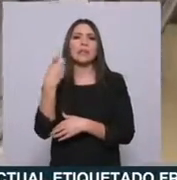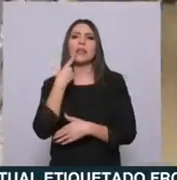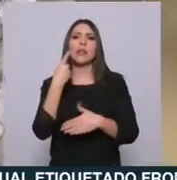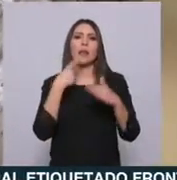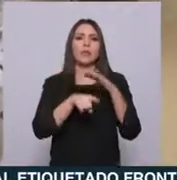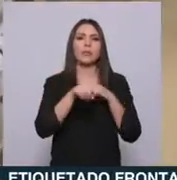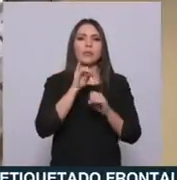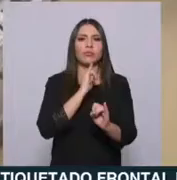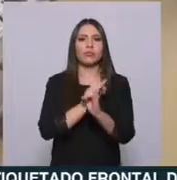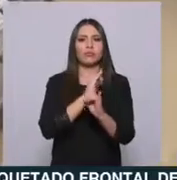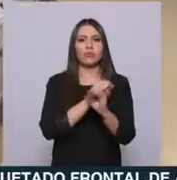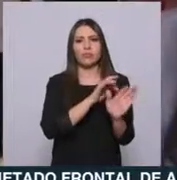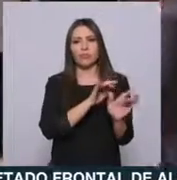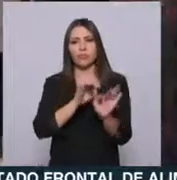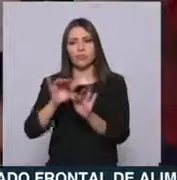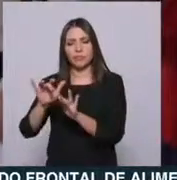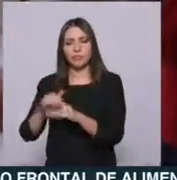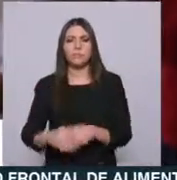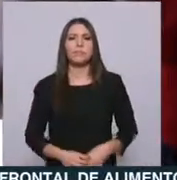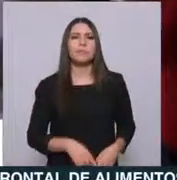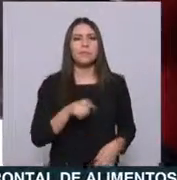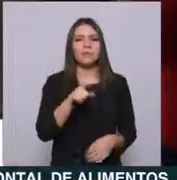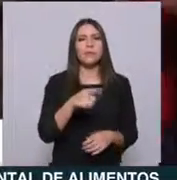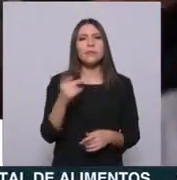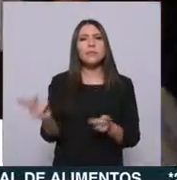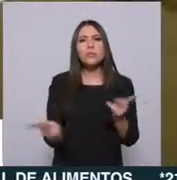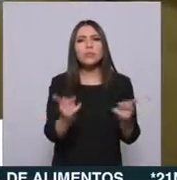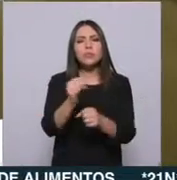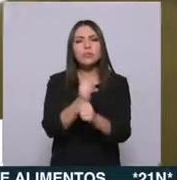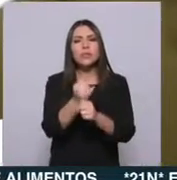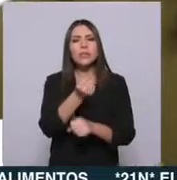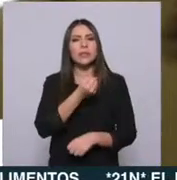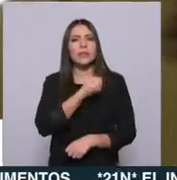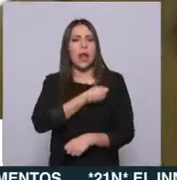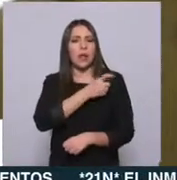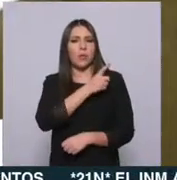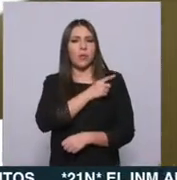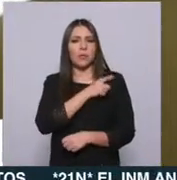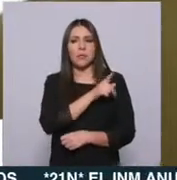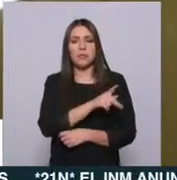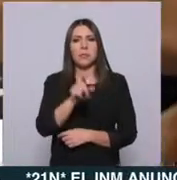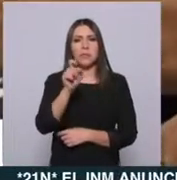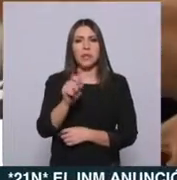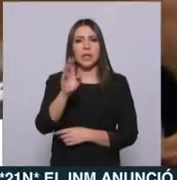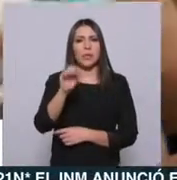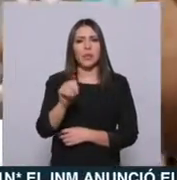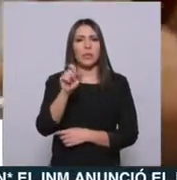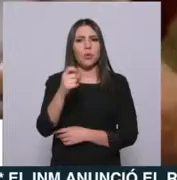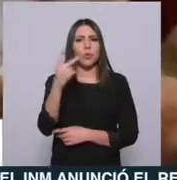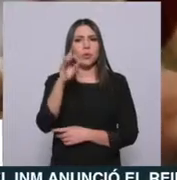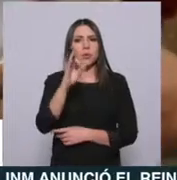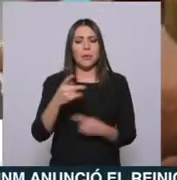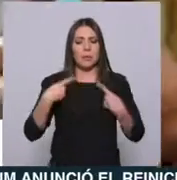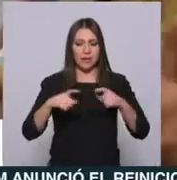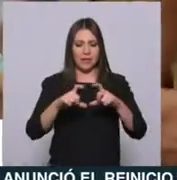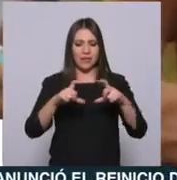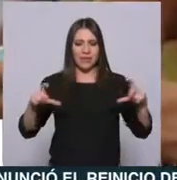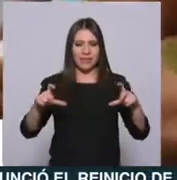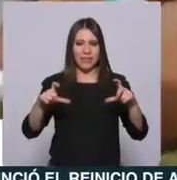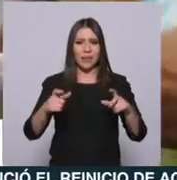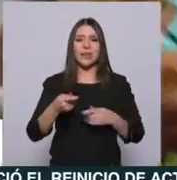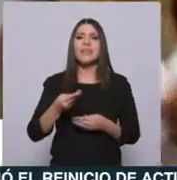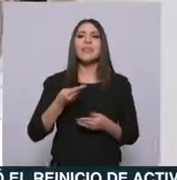De acuerdo con la Encuesta Nacional de Salud 2016, el 22.9% de las personas con recetas no recibió la totalidad